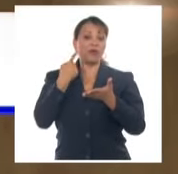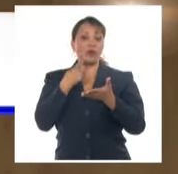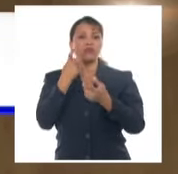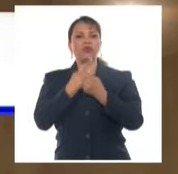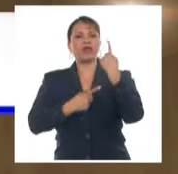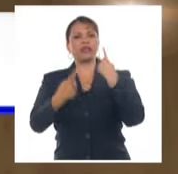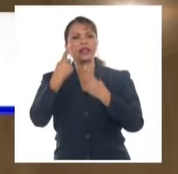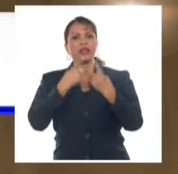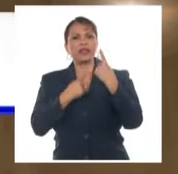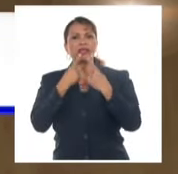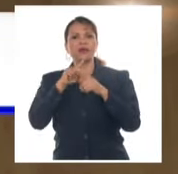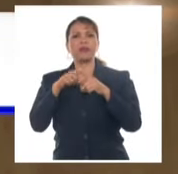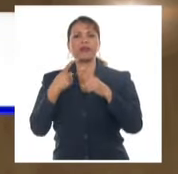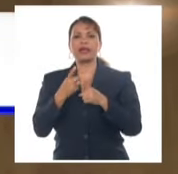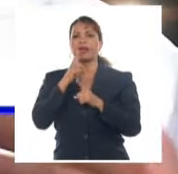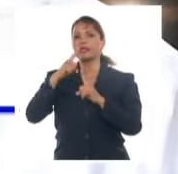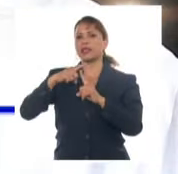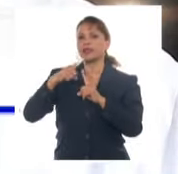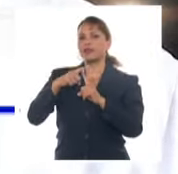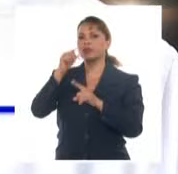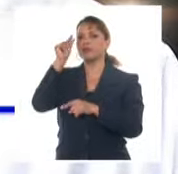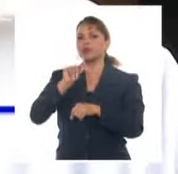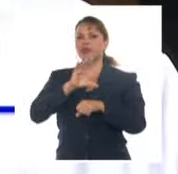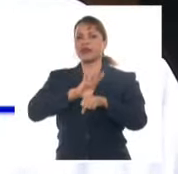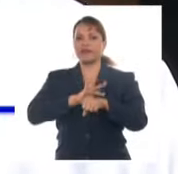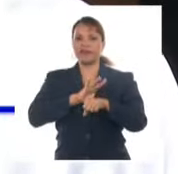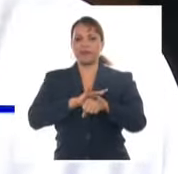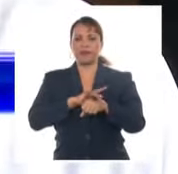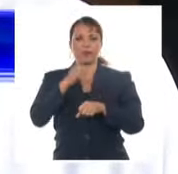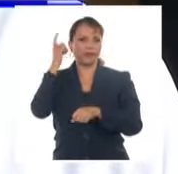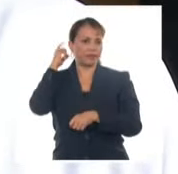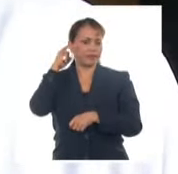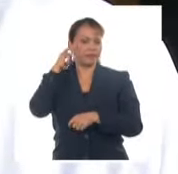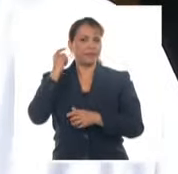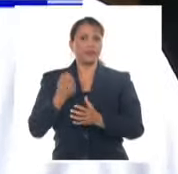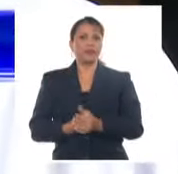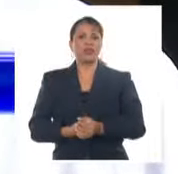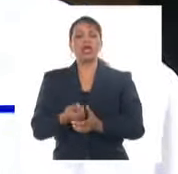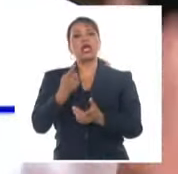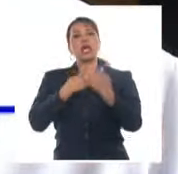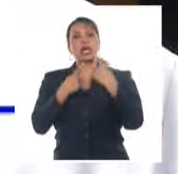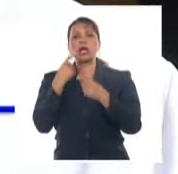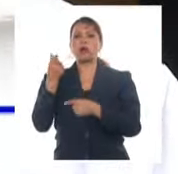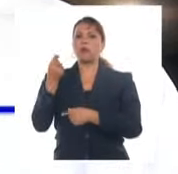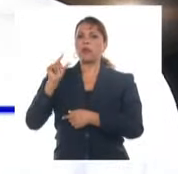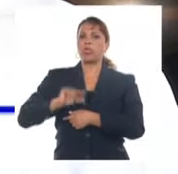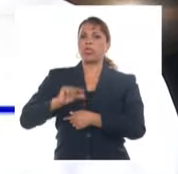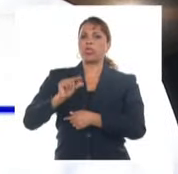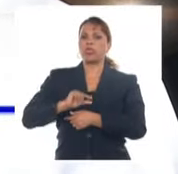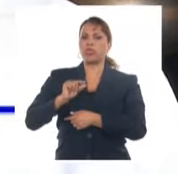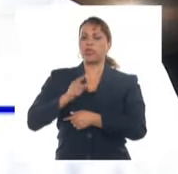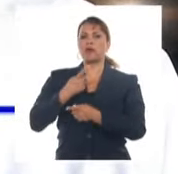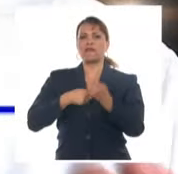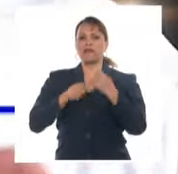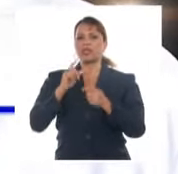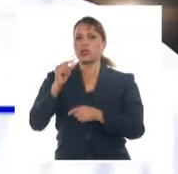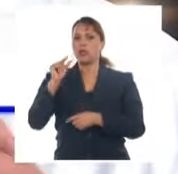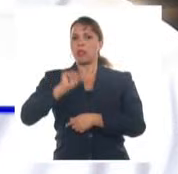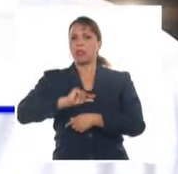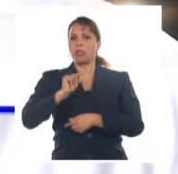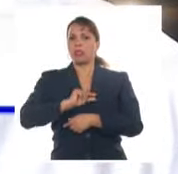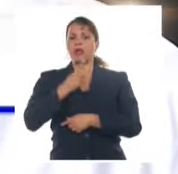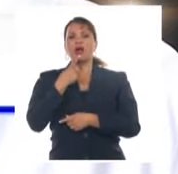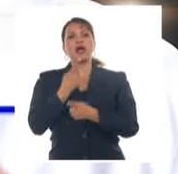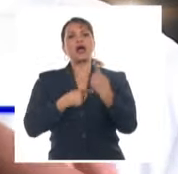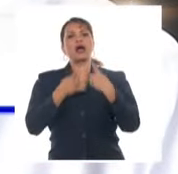terapéutica para el tratamiento de estos pacientes es un equipo un dispositivo barato con relación al mercado es un una oferta